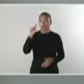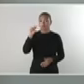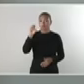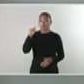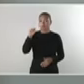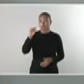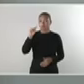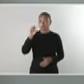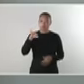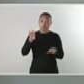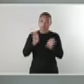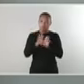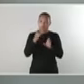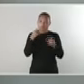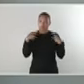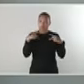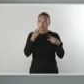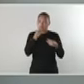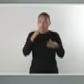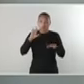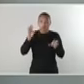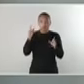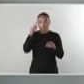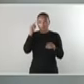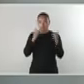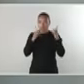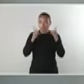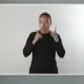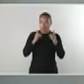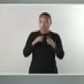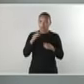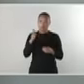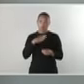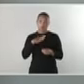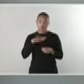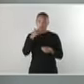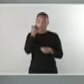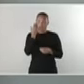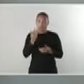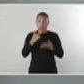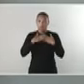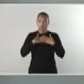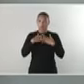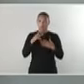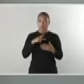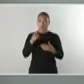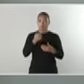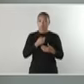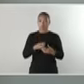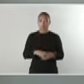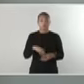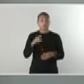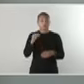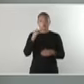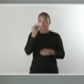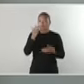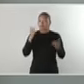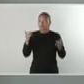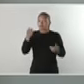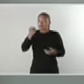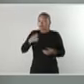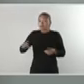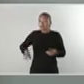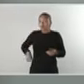confunden el honor de servir a Tamaulipas con el beneficio propio vamos a hacer que el gobierno le cueste menos a los